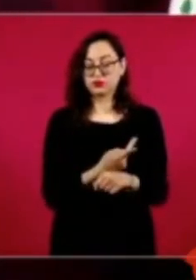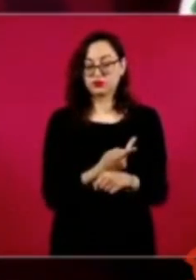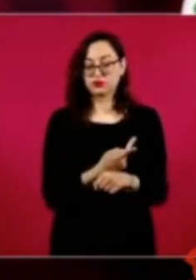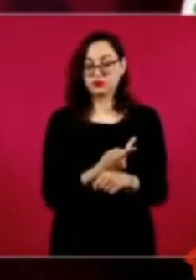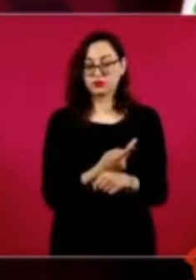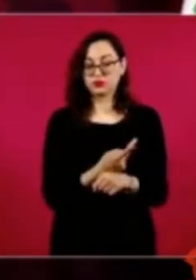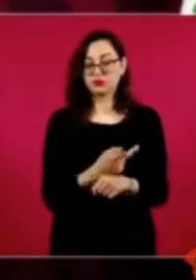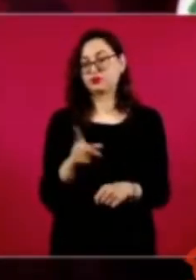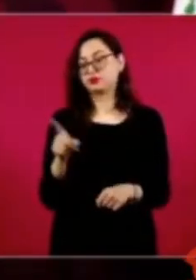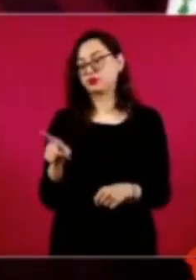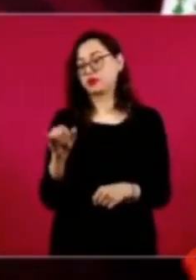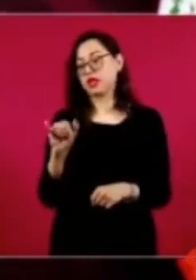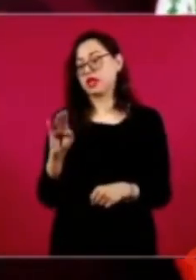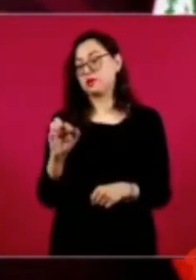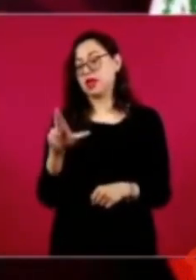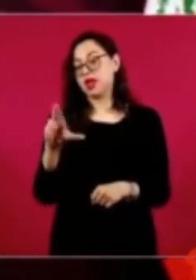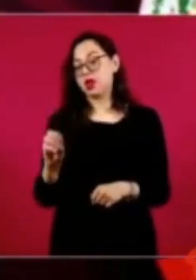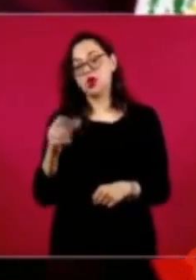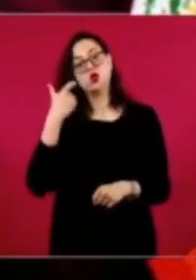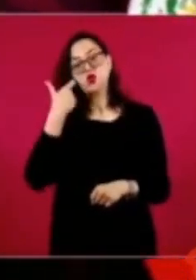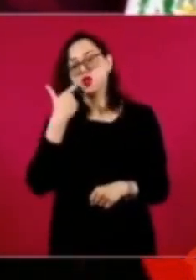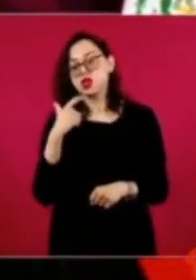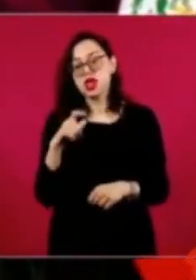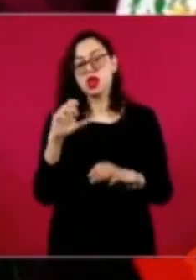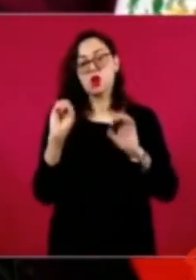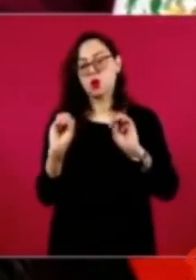no tenían recursos, quién sabe.